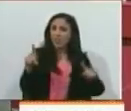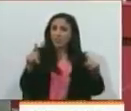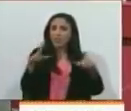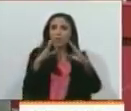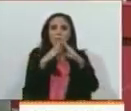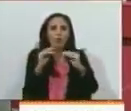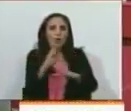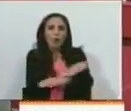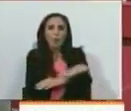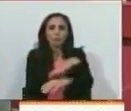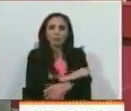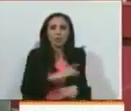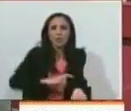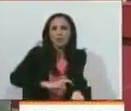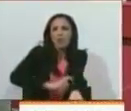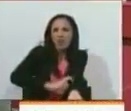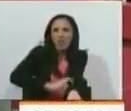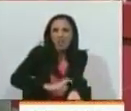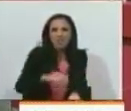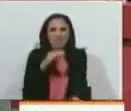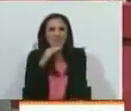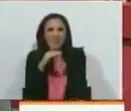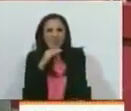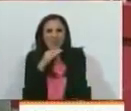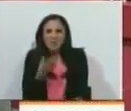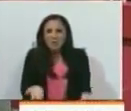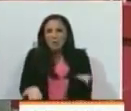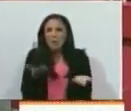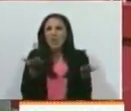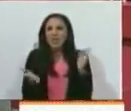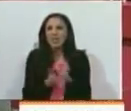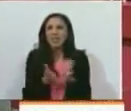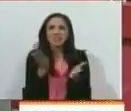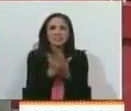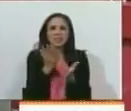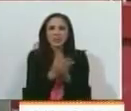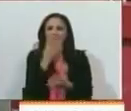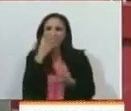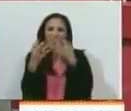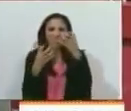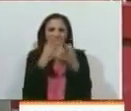¿Cuál será la razón por la que ellos chillan? Mira,